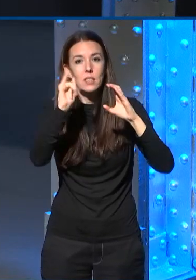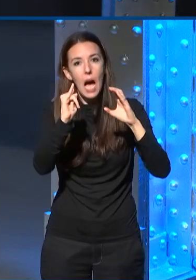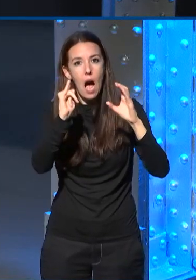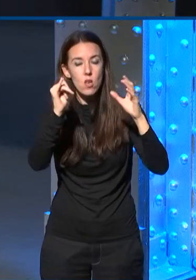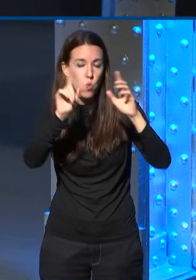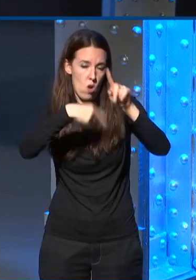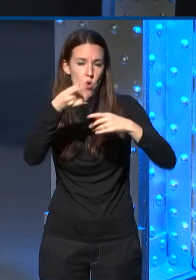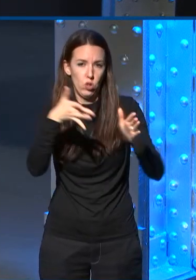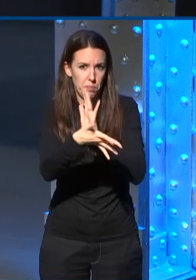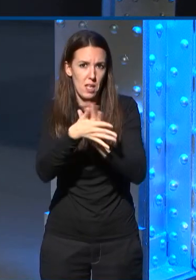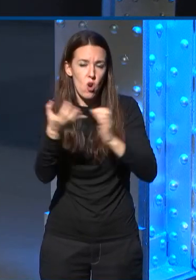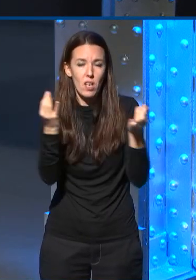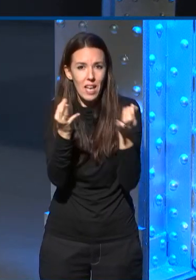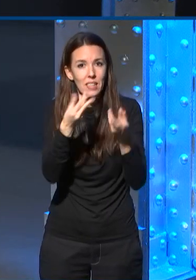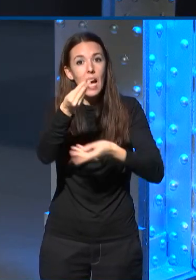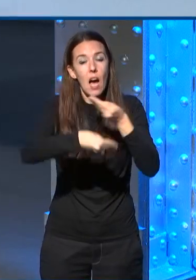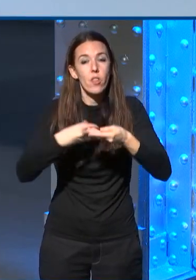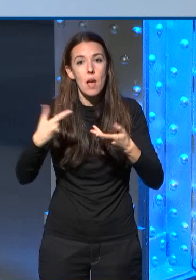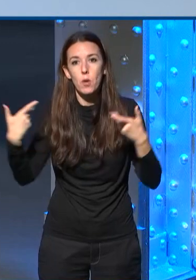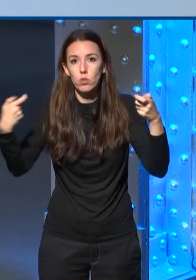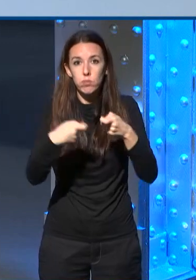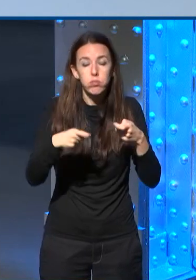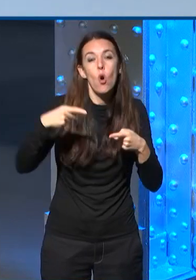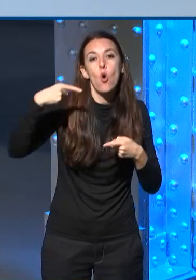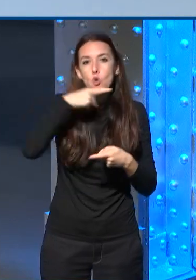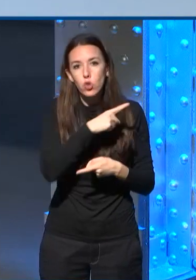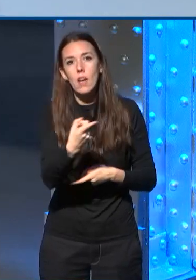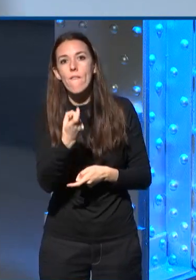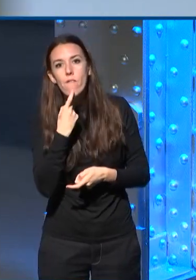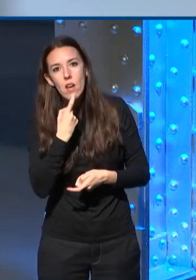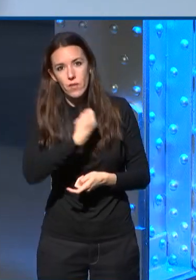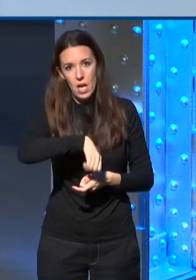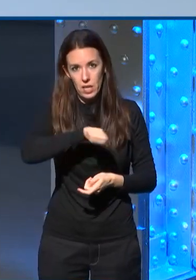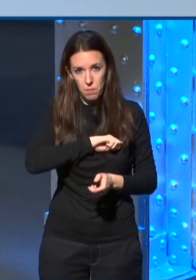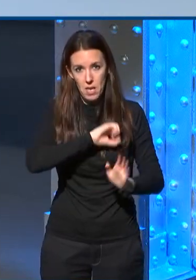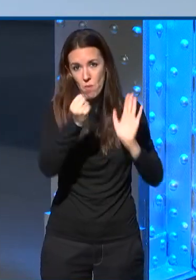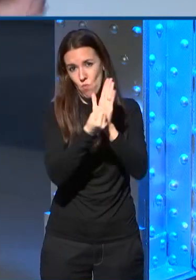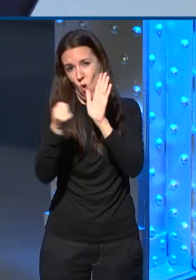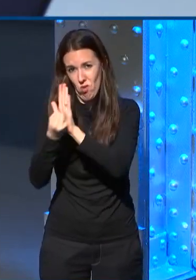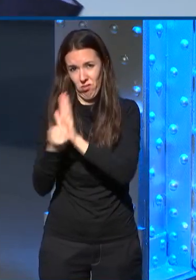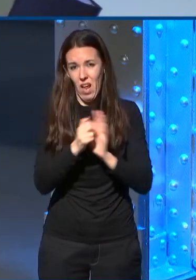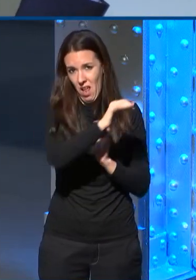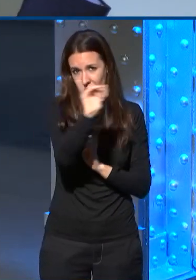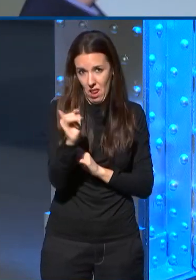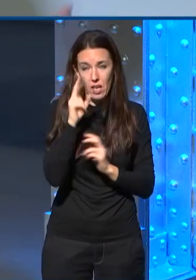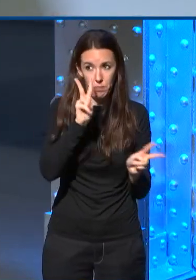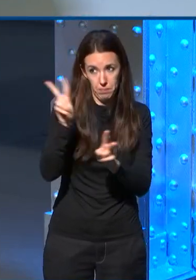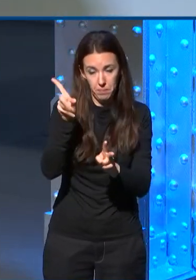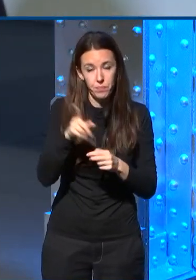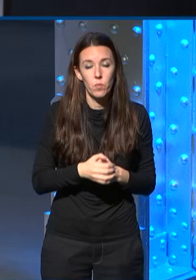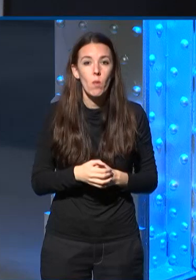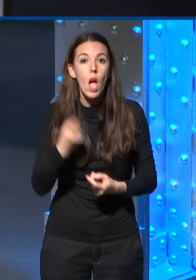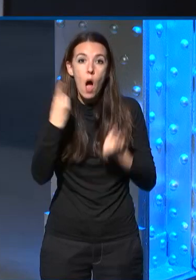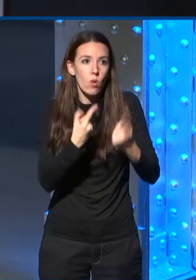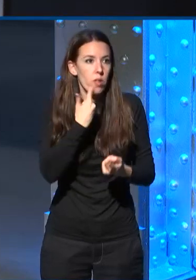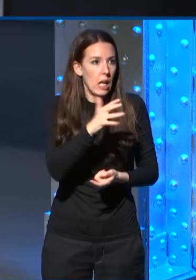lander que luego veremos, que hacíamos entre Rusia, Finlandia y España. Vemos aquí los logos de un instituto finlandés y del INTA. Bueno, y algunos dirán,